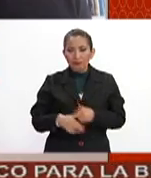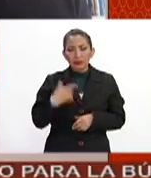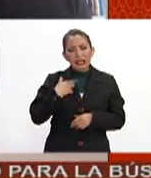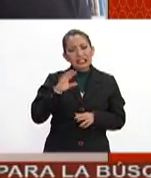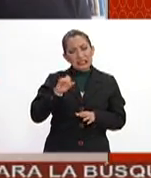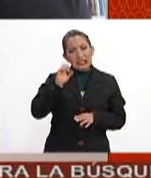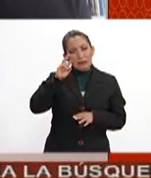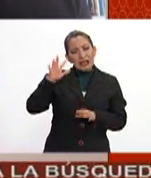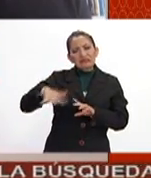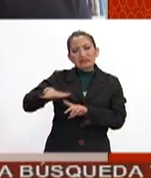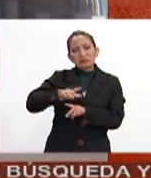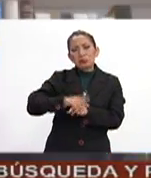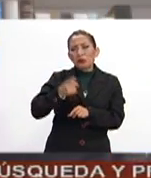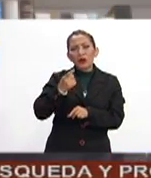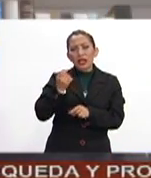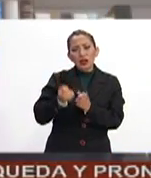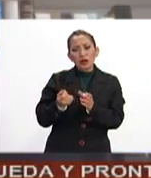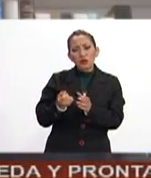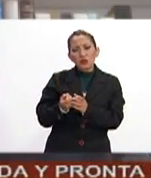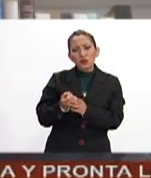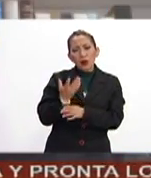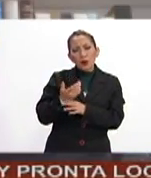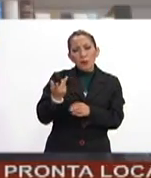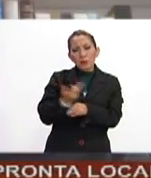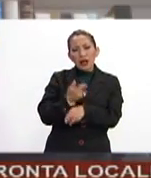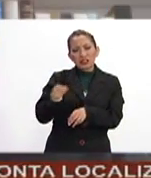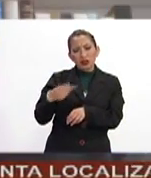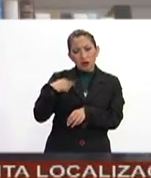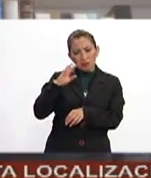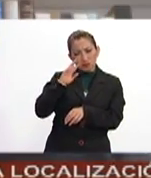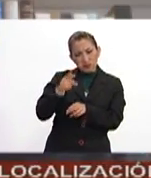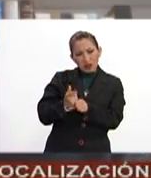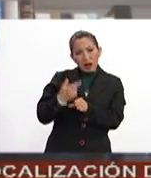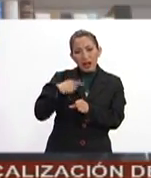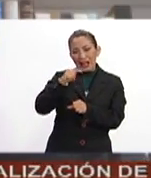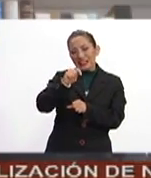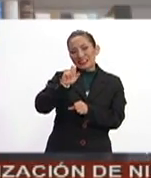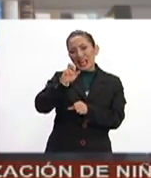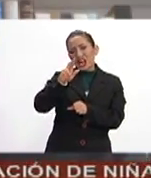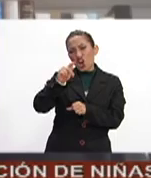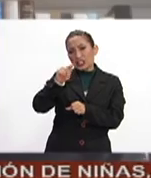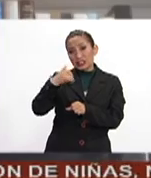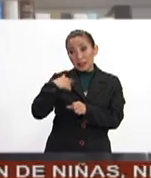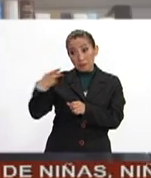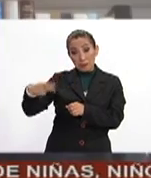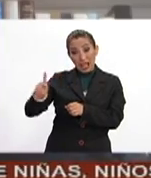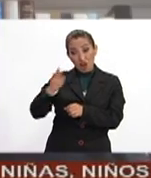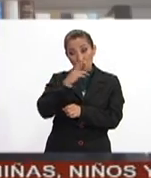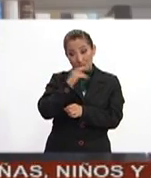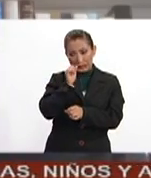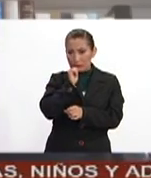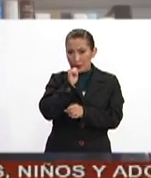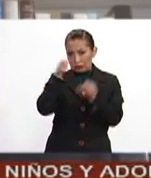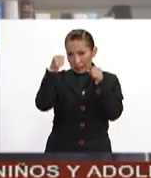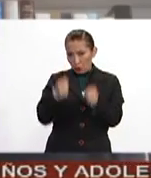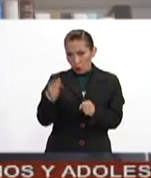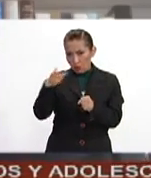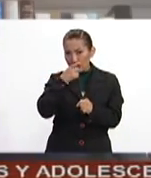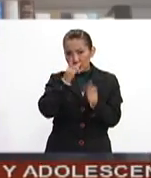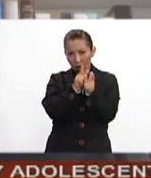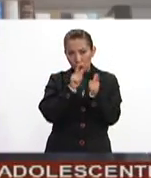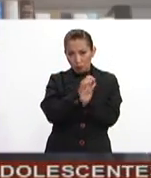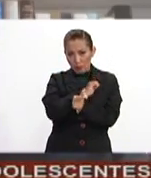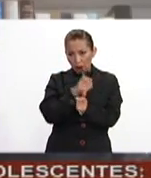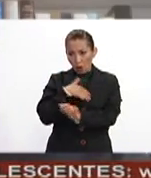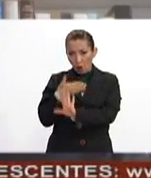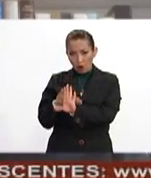darle contexto a este nuevo evento calificado todavía de terrorista, aunque las autoridades rusas han dejado abierta la